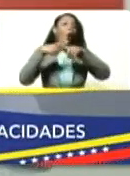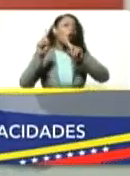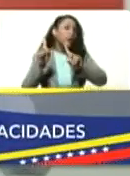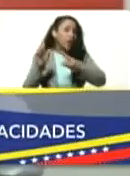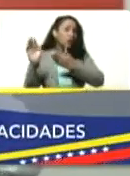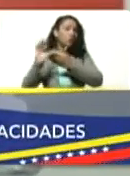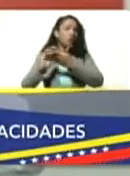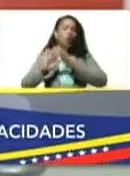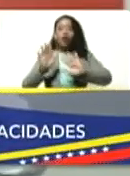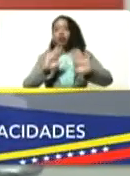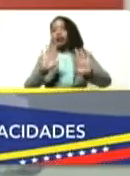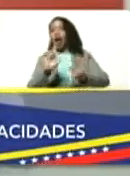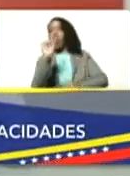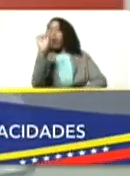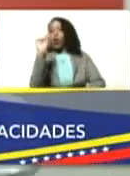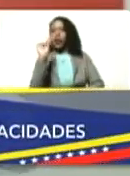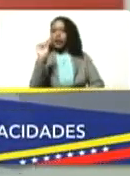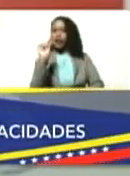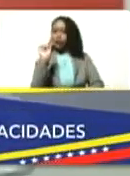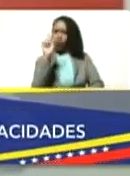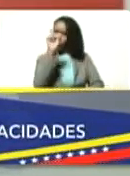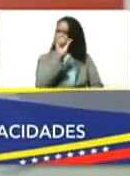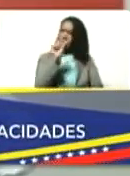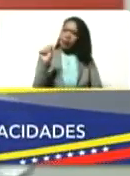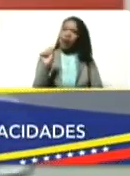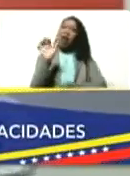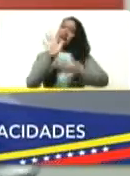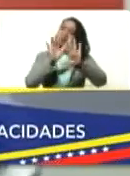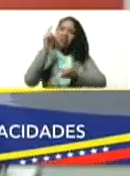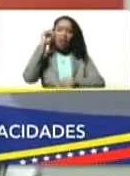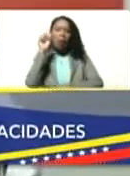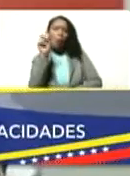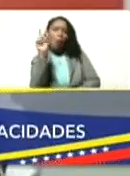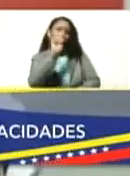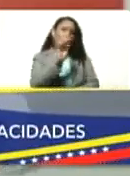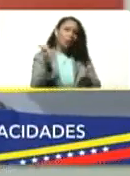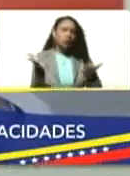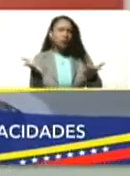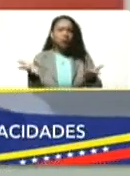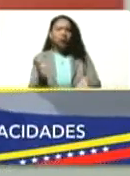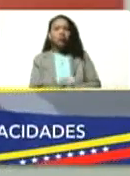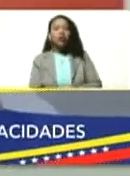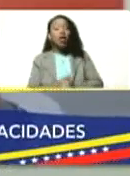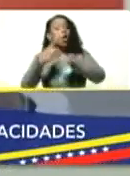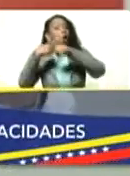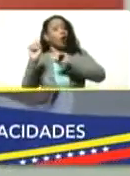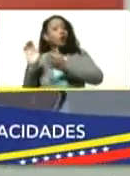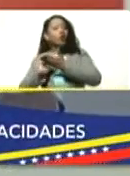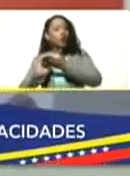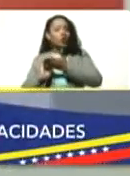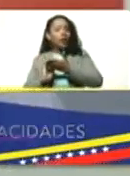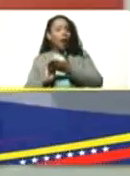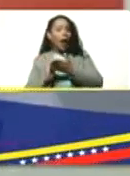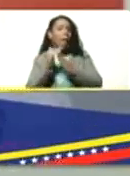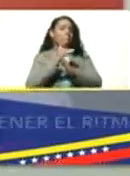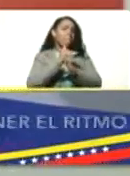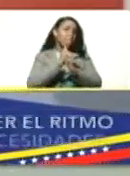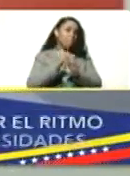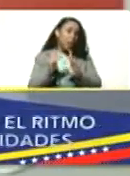ya un poquito, bueno, una semana, 15 días, un mes. Y otras se resuelven a mediano